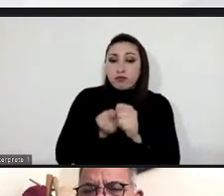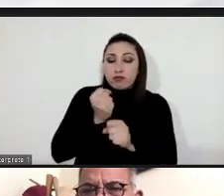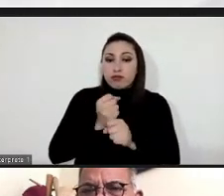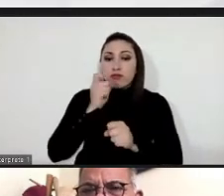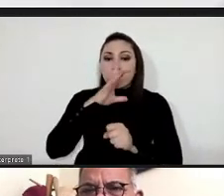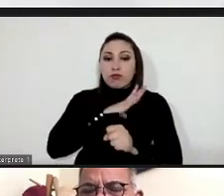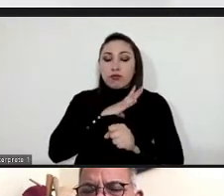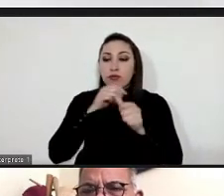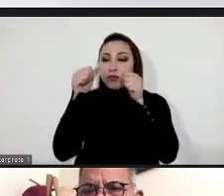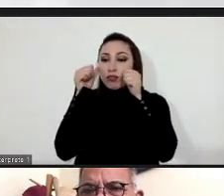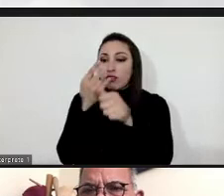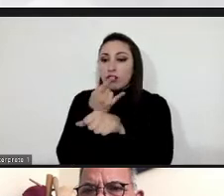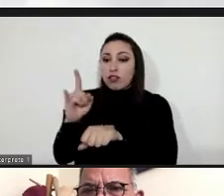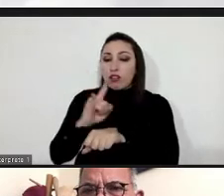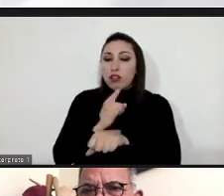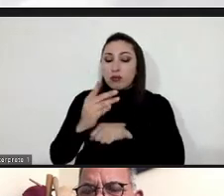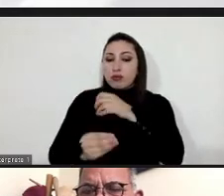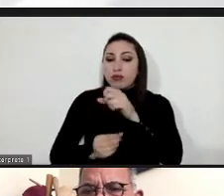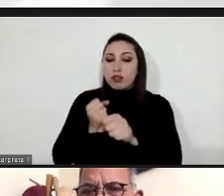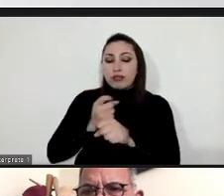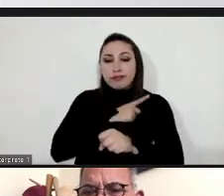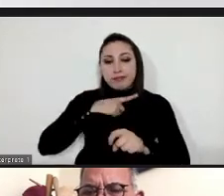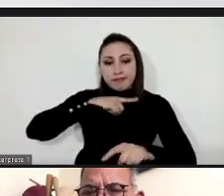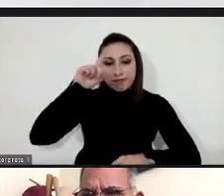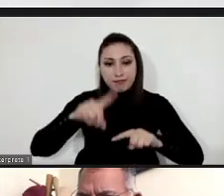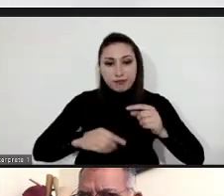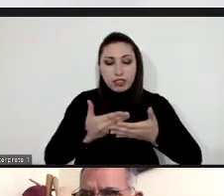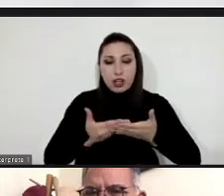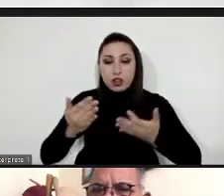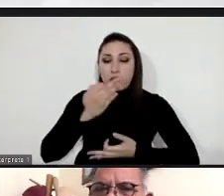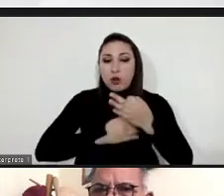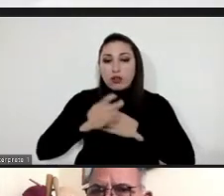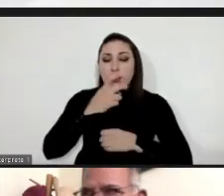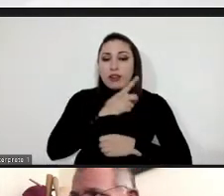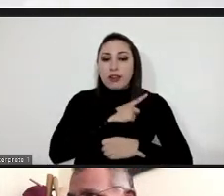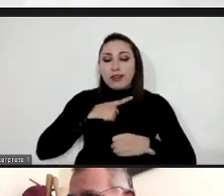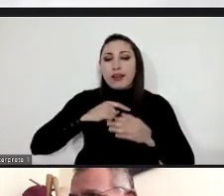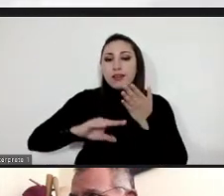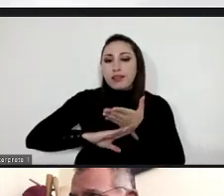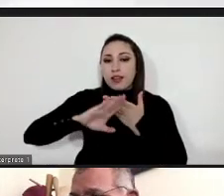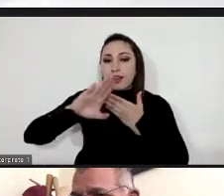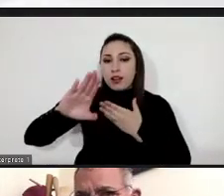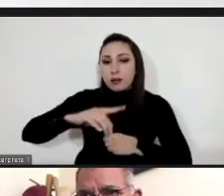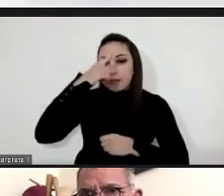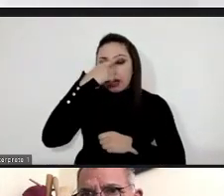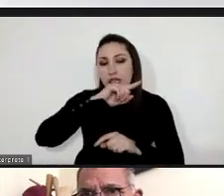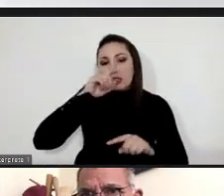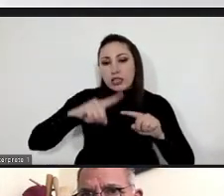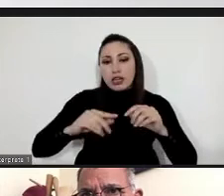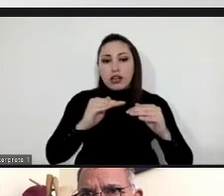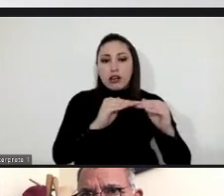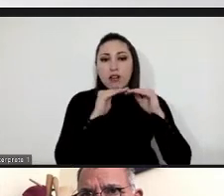mujeres y hombres y establece acciones gubernamentales para disminuir las brechas de desigualdad entre mujeres y hombres. Con